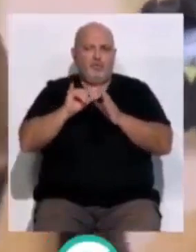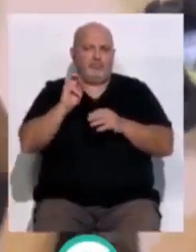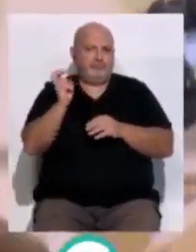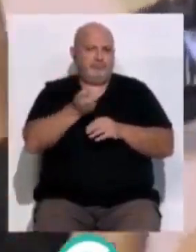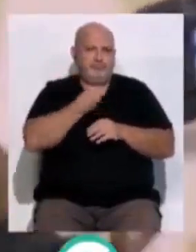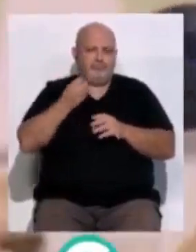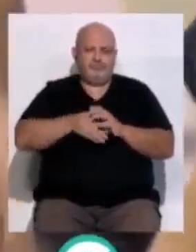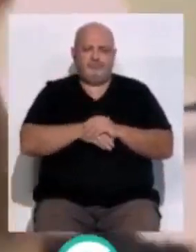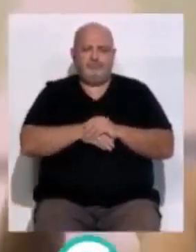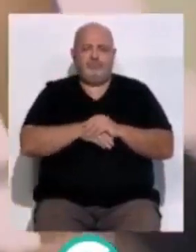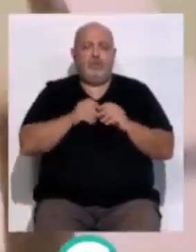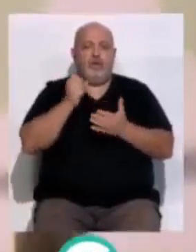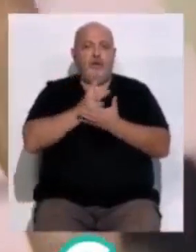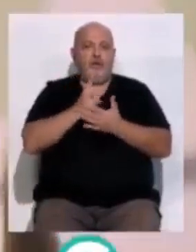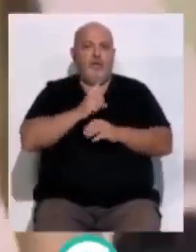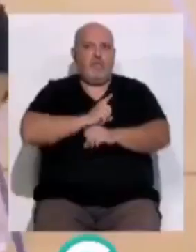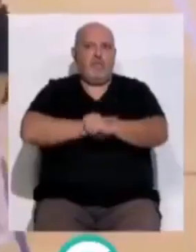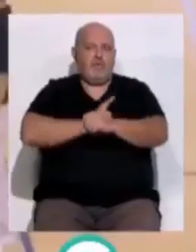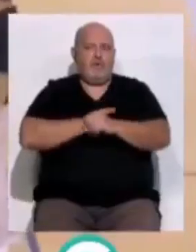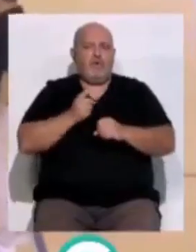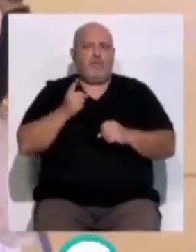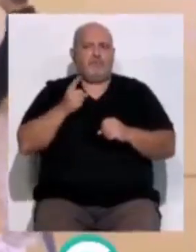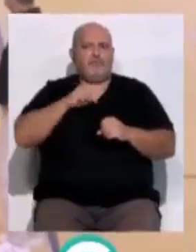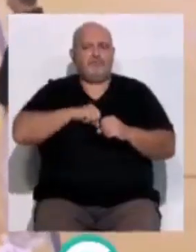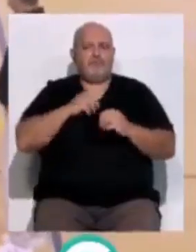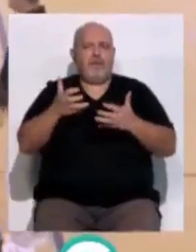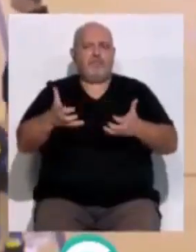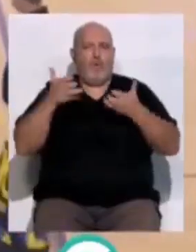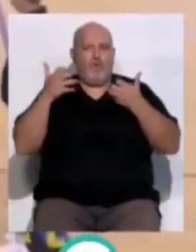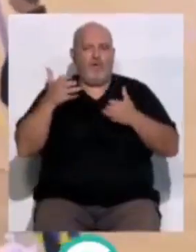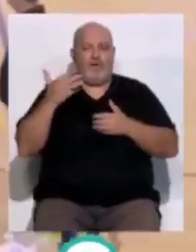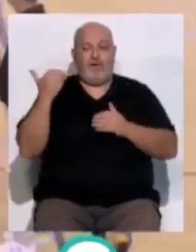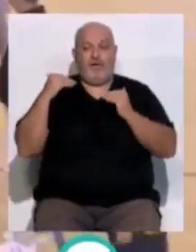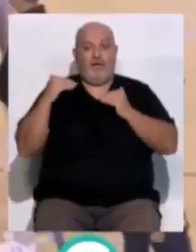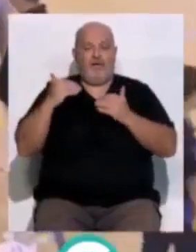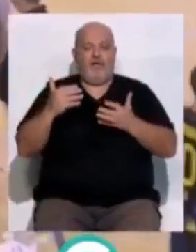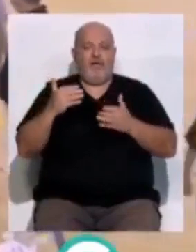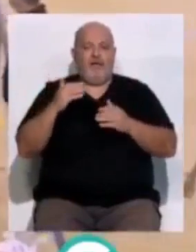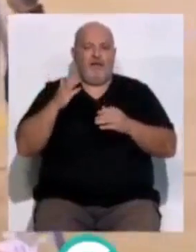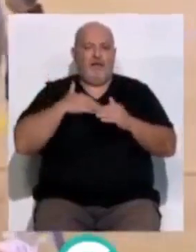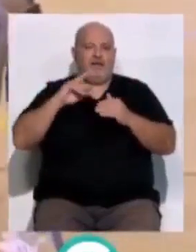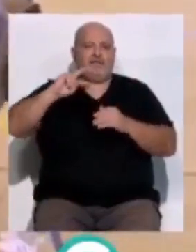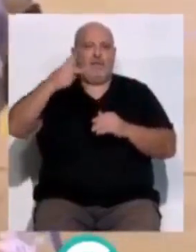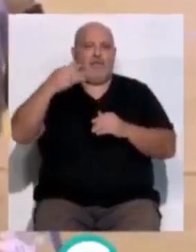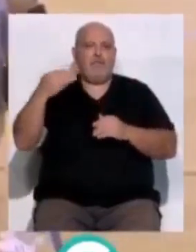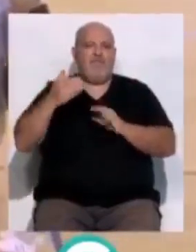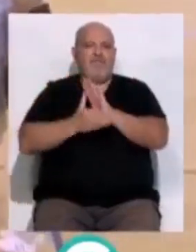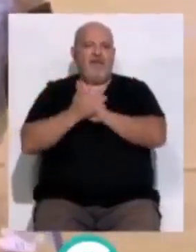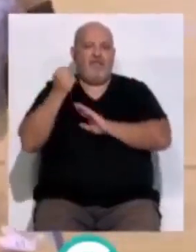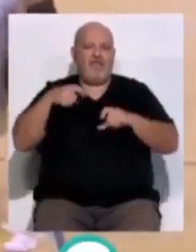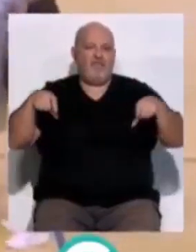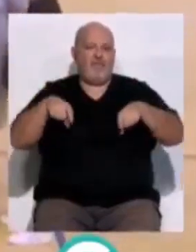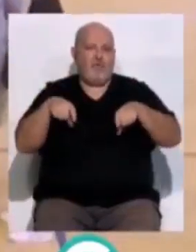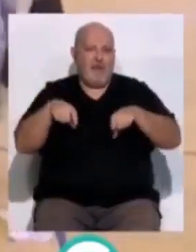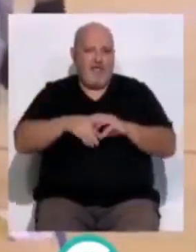Cádiz Televisión. Una apuesta por el deporte que reafirma el ascenso conseguido la pasada temporada por el equipo amarillo a la Segunda B Federación del Fútbol